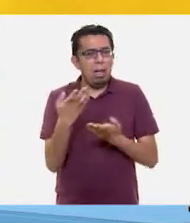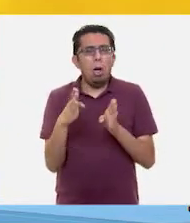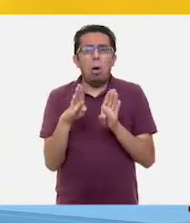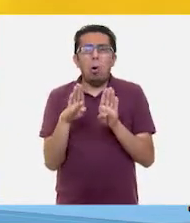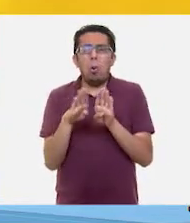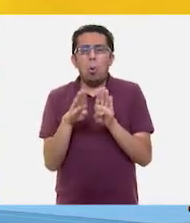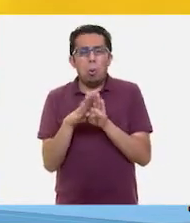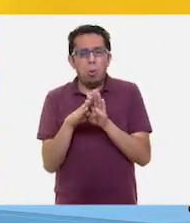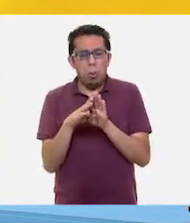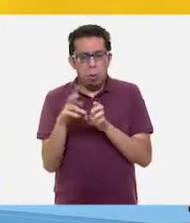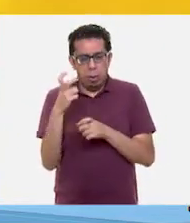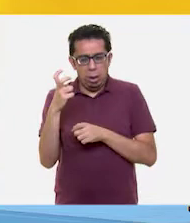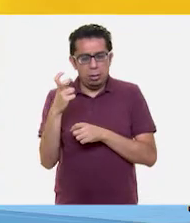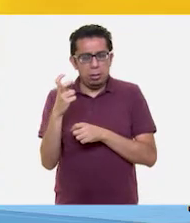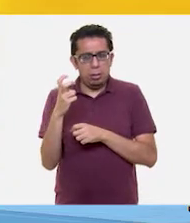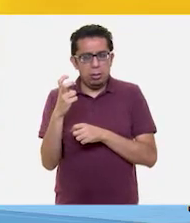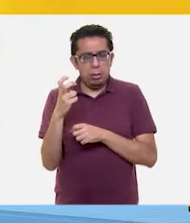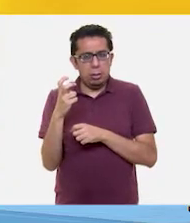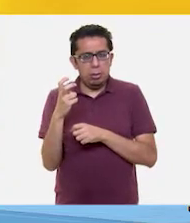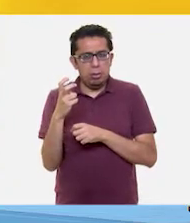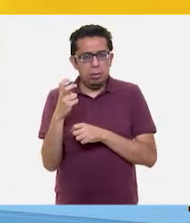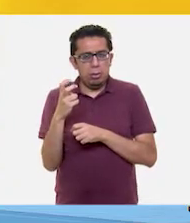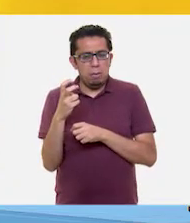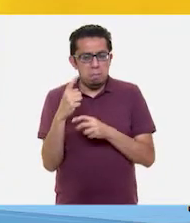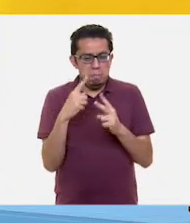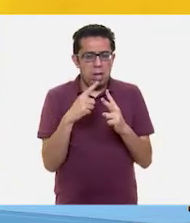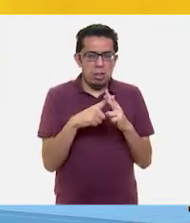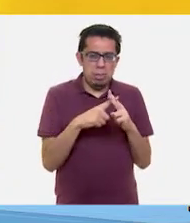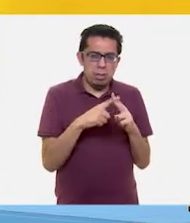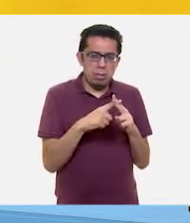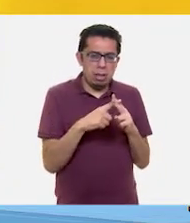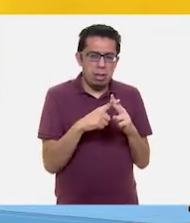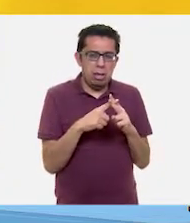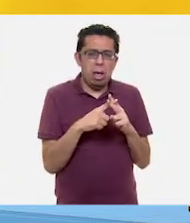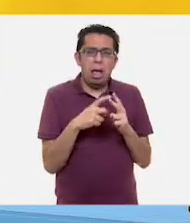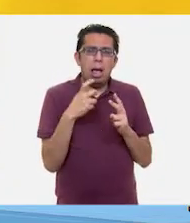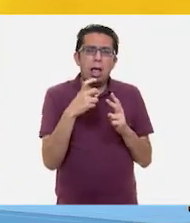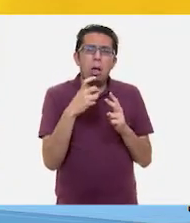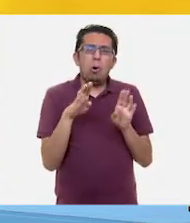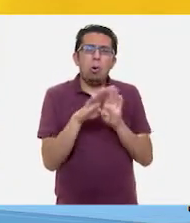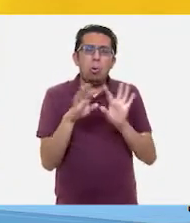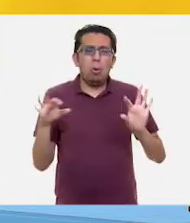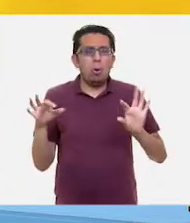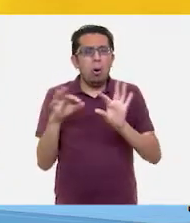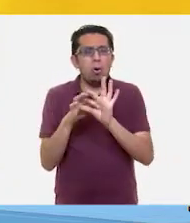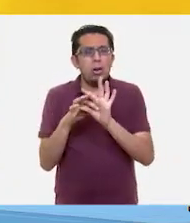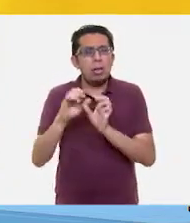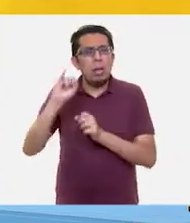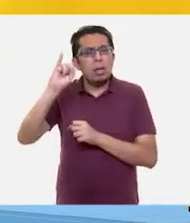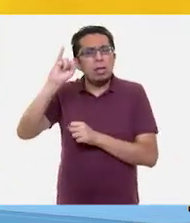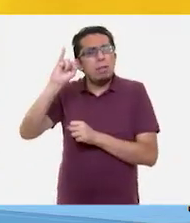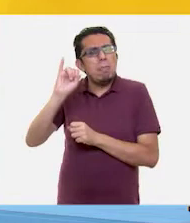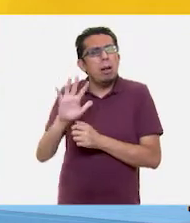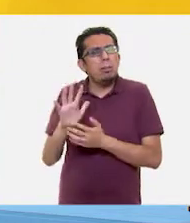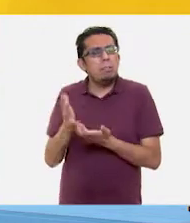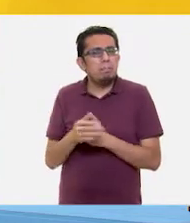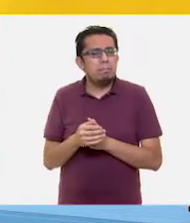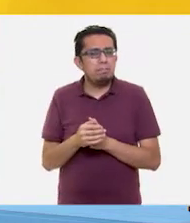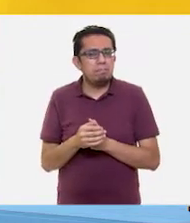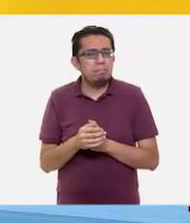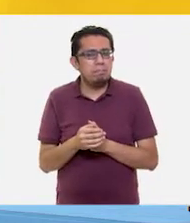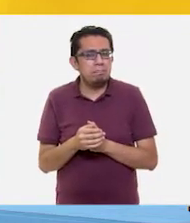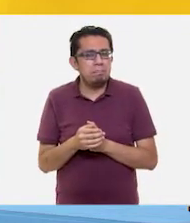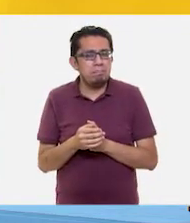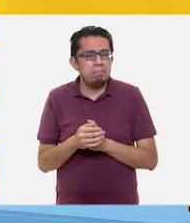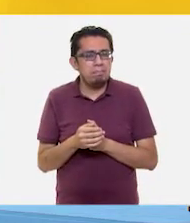aplicación de algunos aspectos de la matemática identifican? ¿qué relación encuentras con